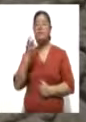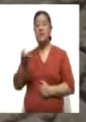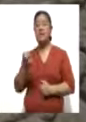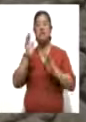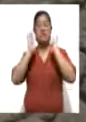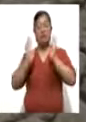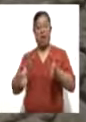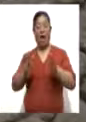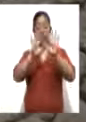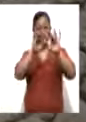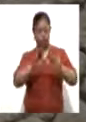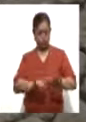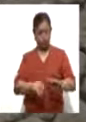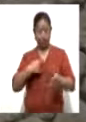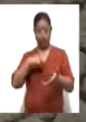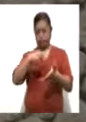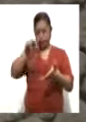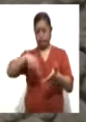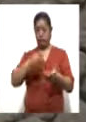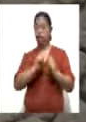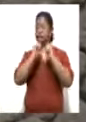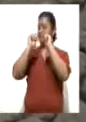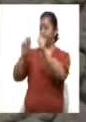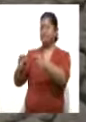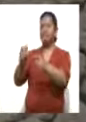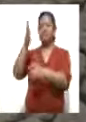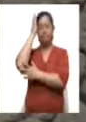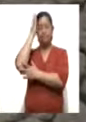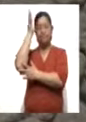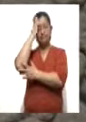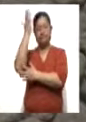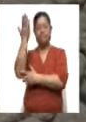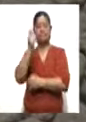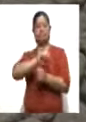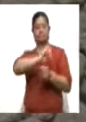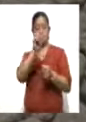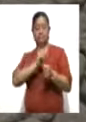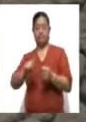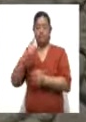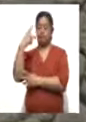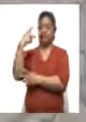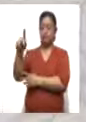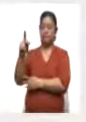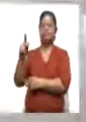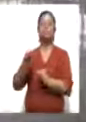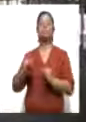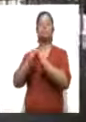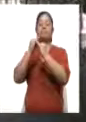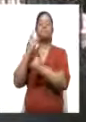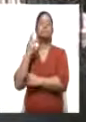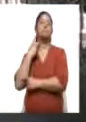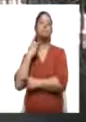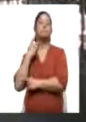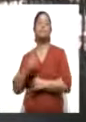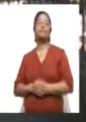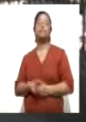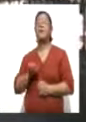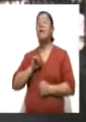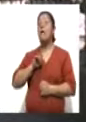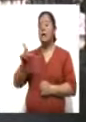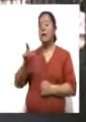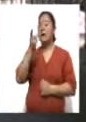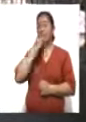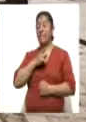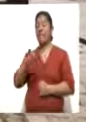por escrito ante el Comité Ejecutivo Nacional de ese instituto político. La legisladora adelantó